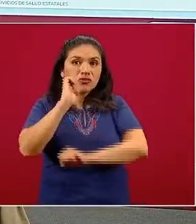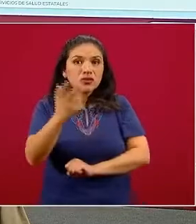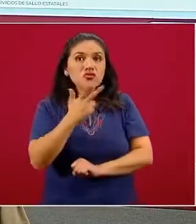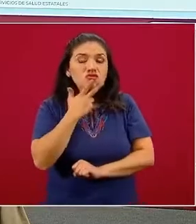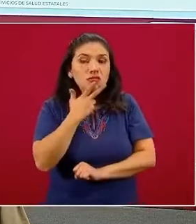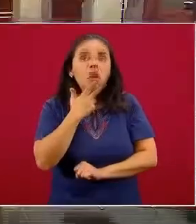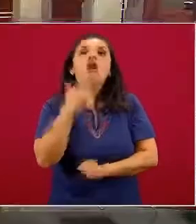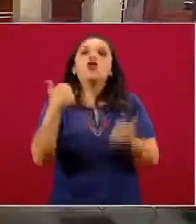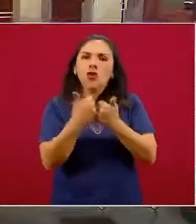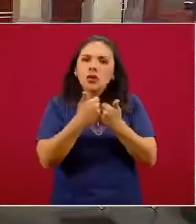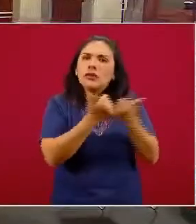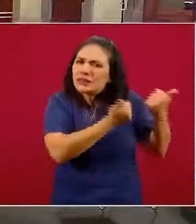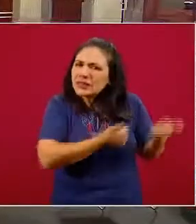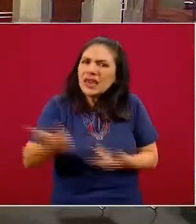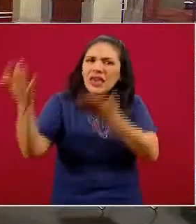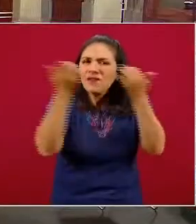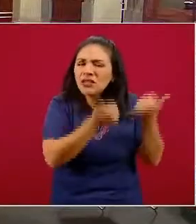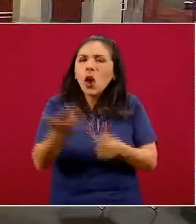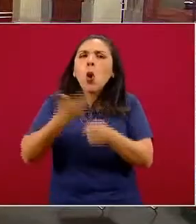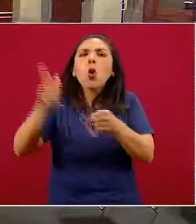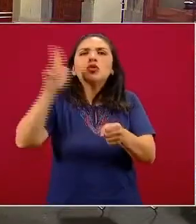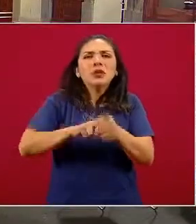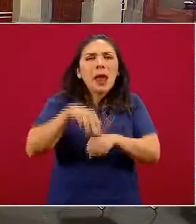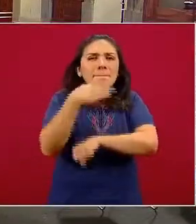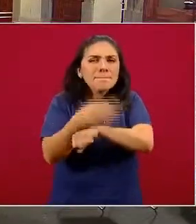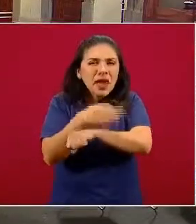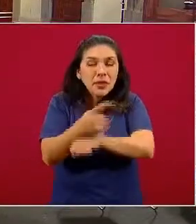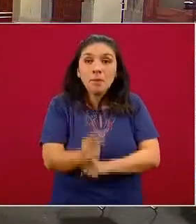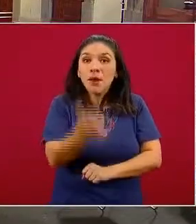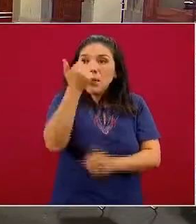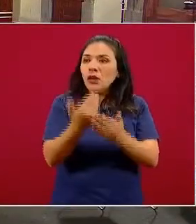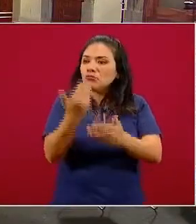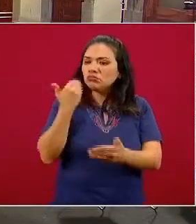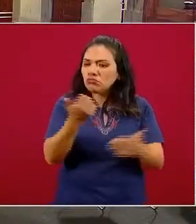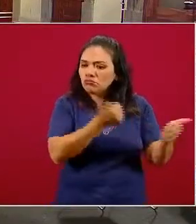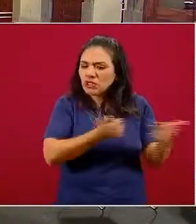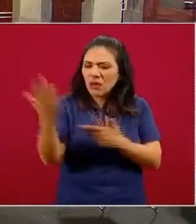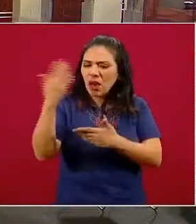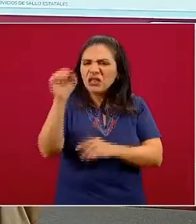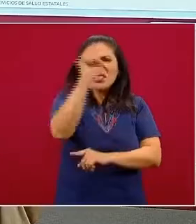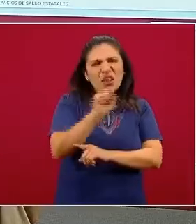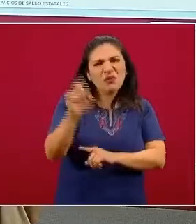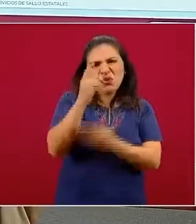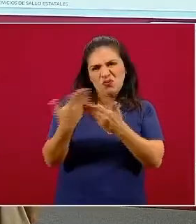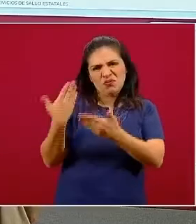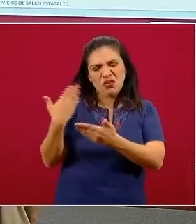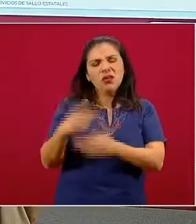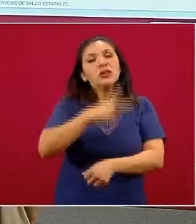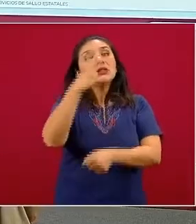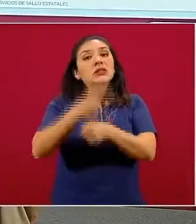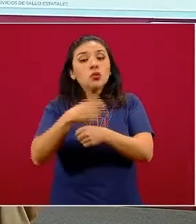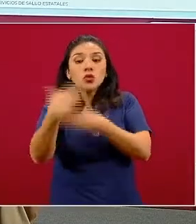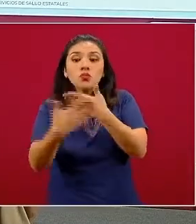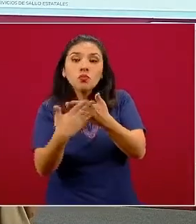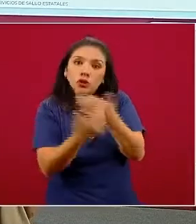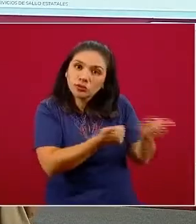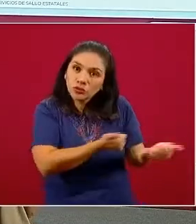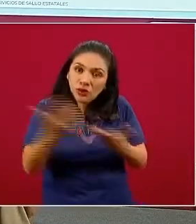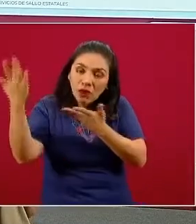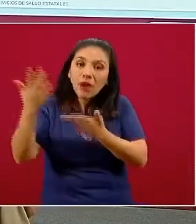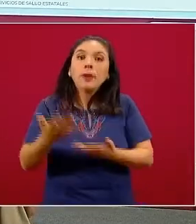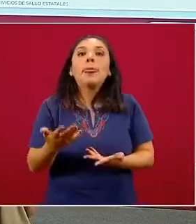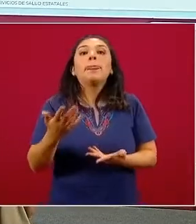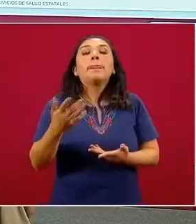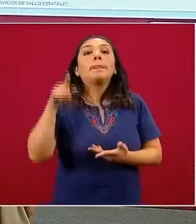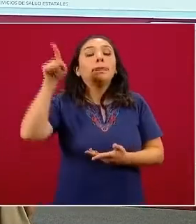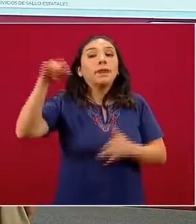Chihuahua. Se han mandado hospitales móviles, el primero llegó a lo largo del fin de semana, el segundo estará en camino.